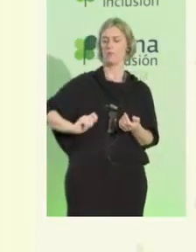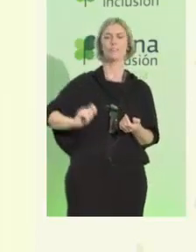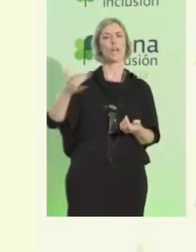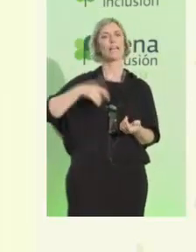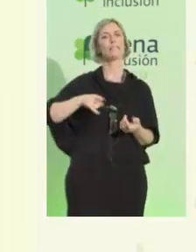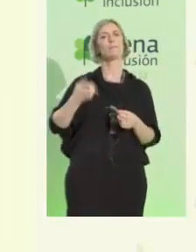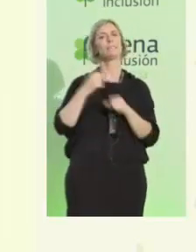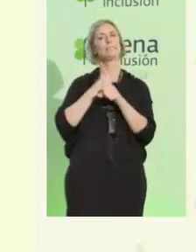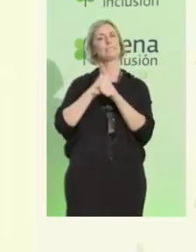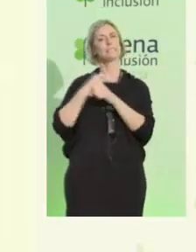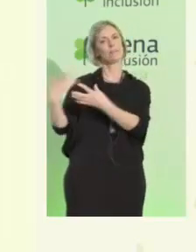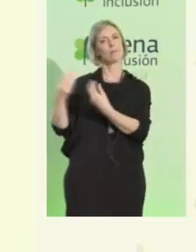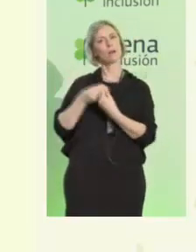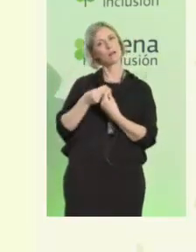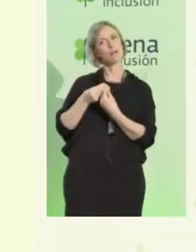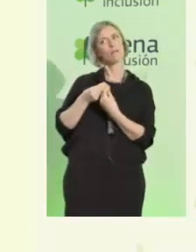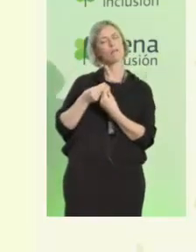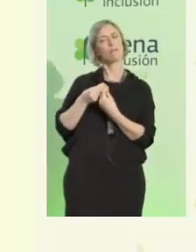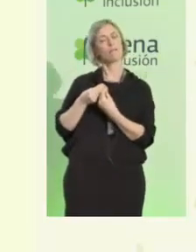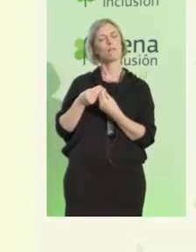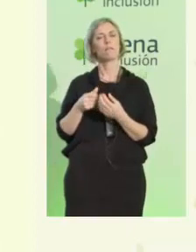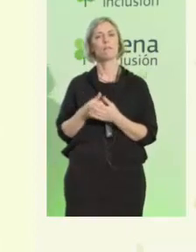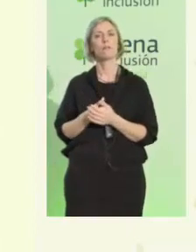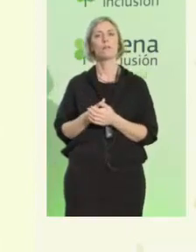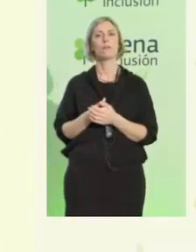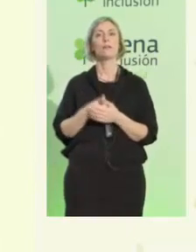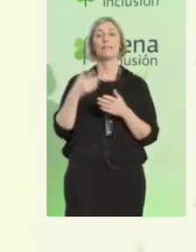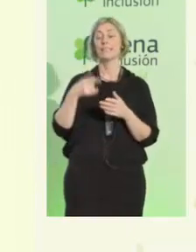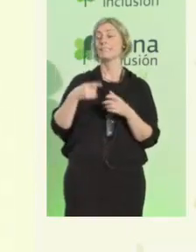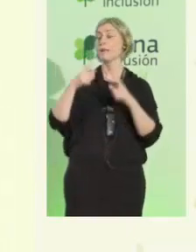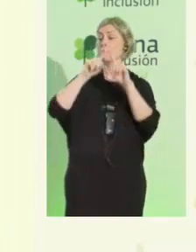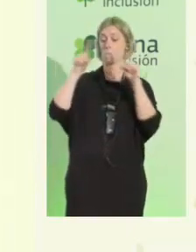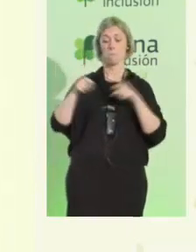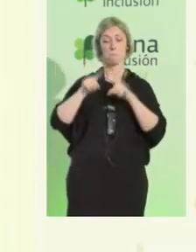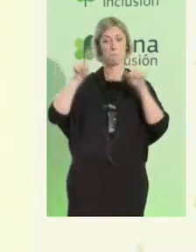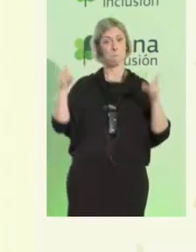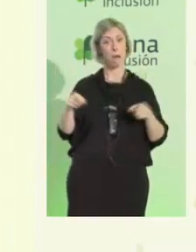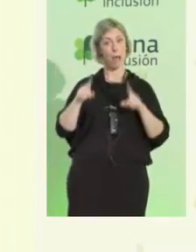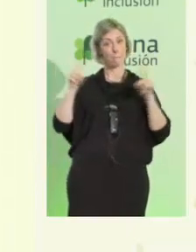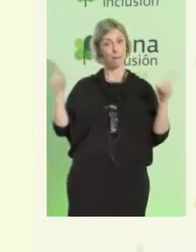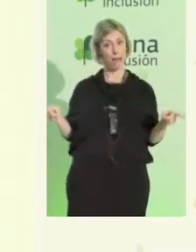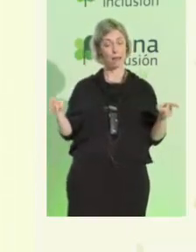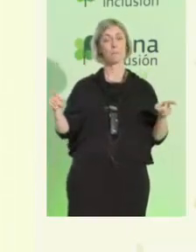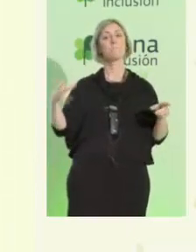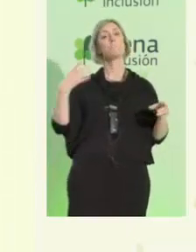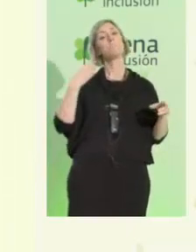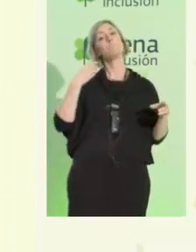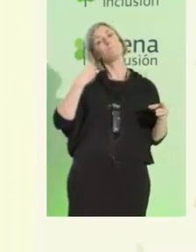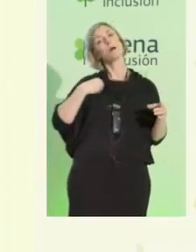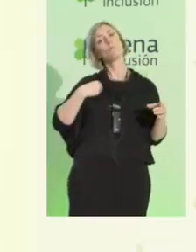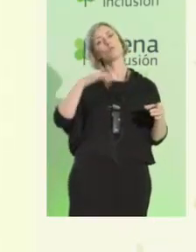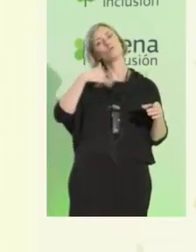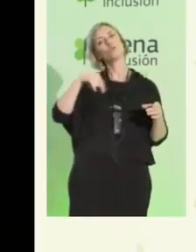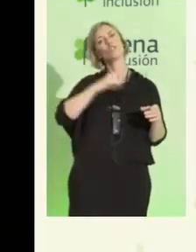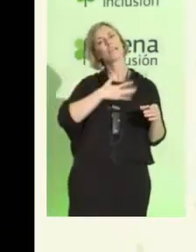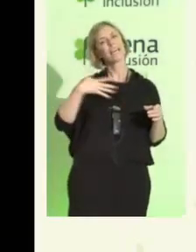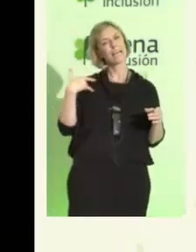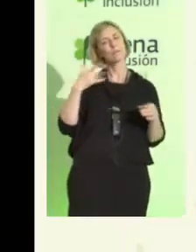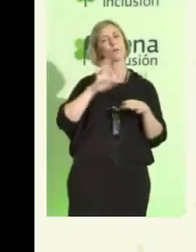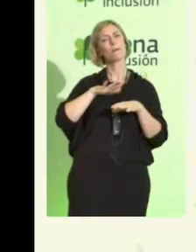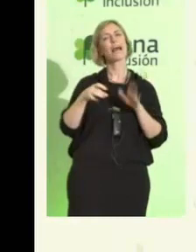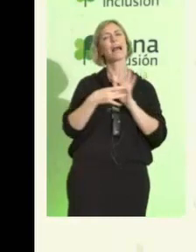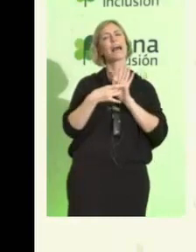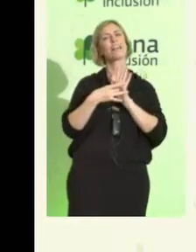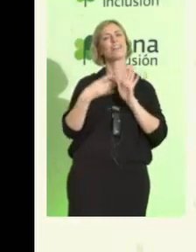es el tipo de mapa de relación que queremos que la gente tenga. Esto es lo que creemos que le puede dar a las personas una buena calidad de